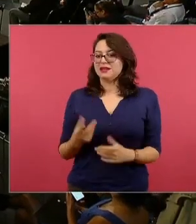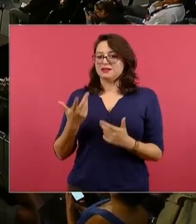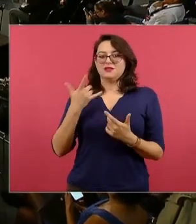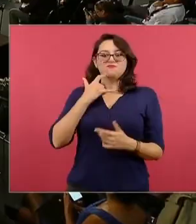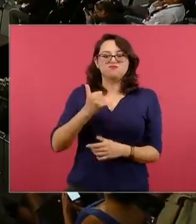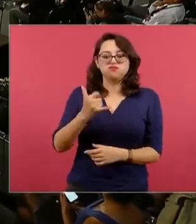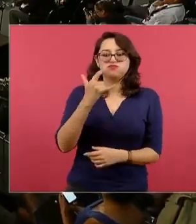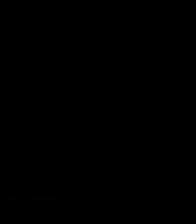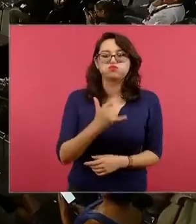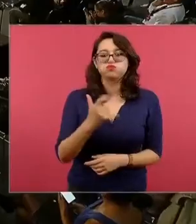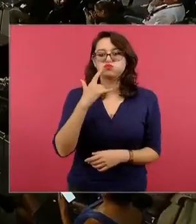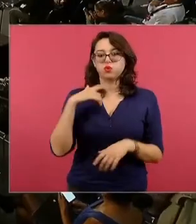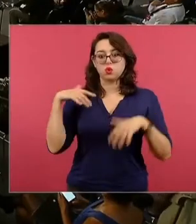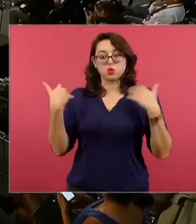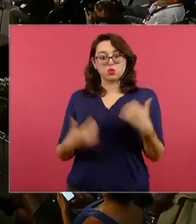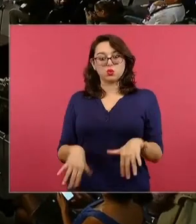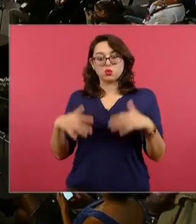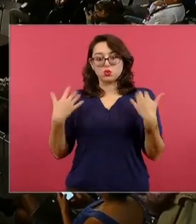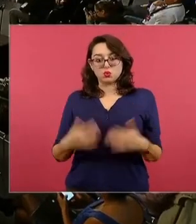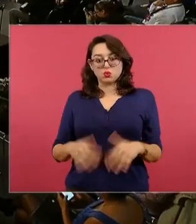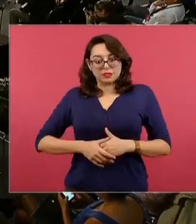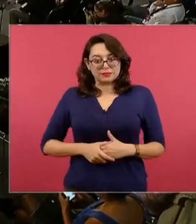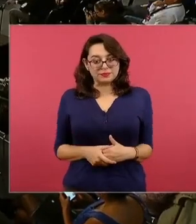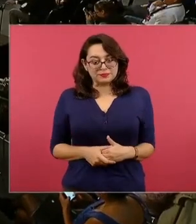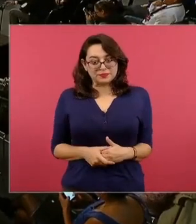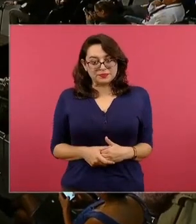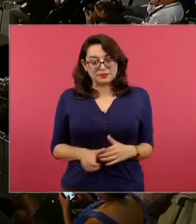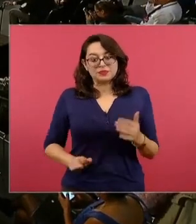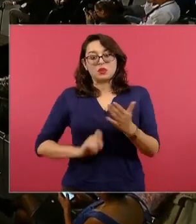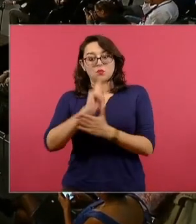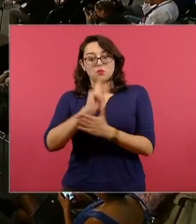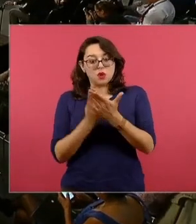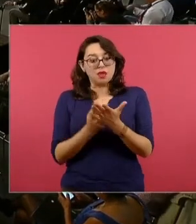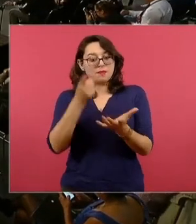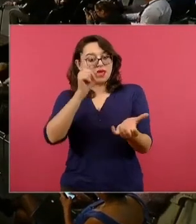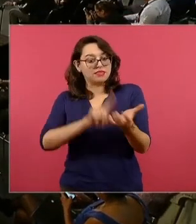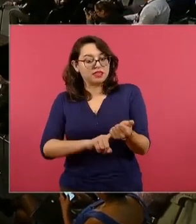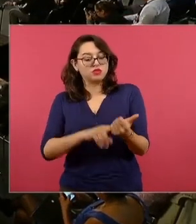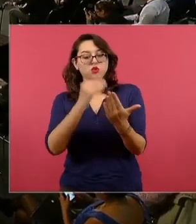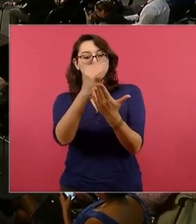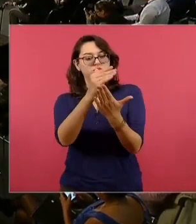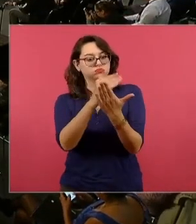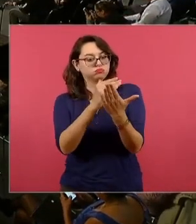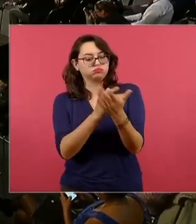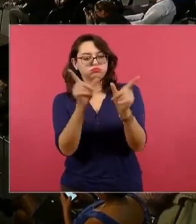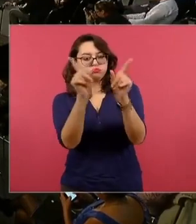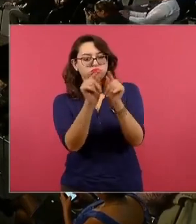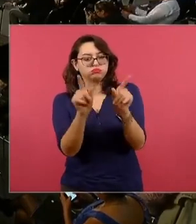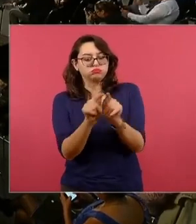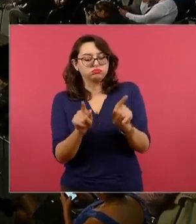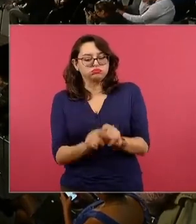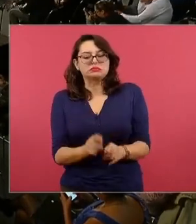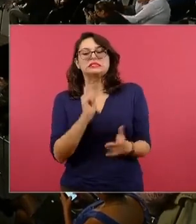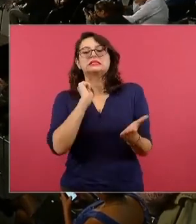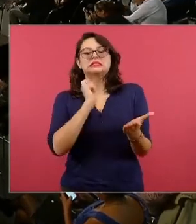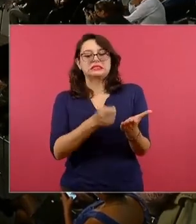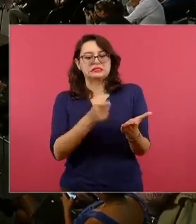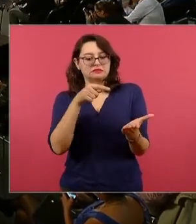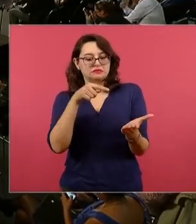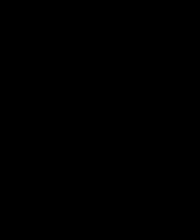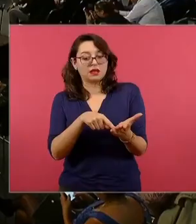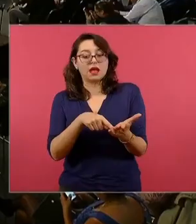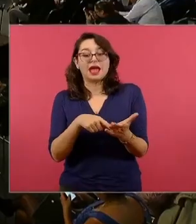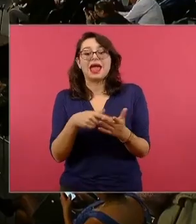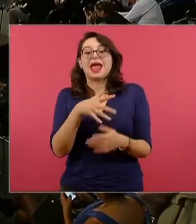han tomado esta tarea. ¿Qué contiene el programa sintético? El programa sintético contiene un